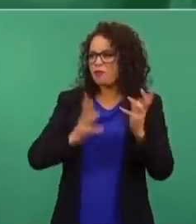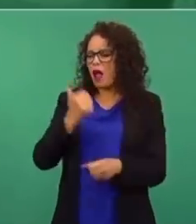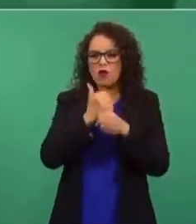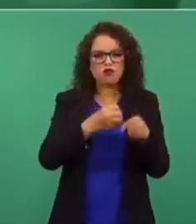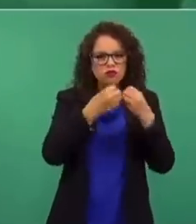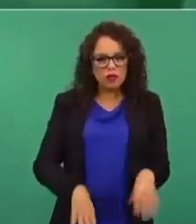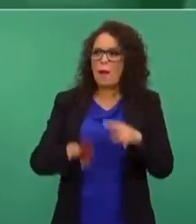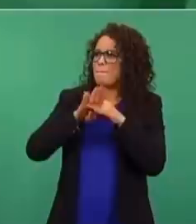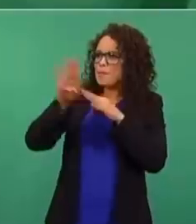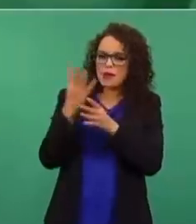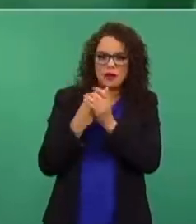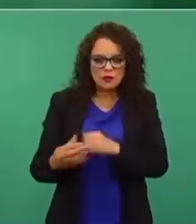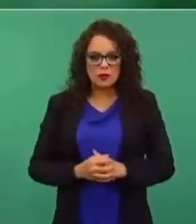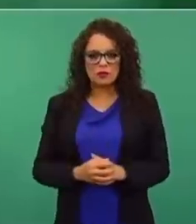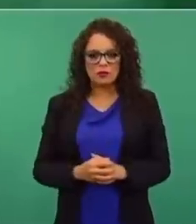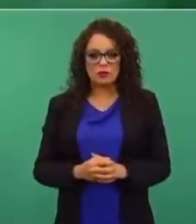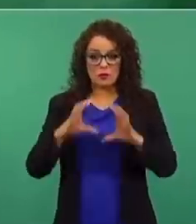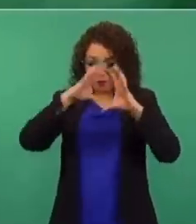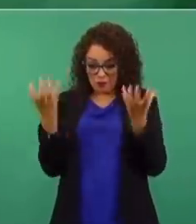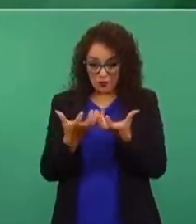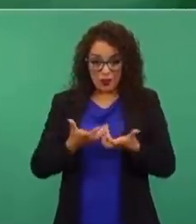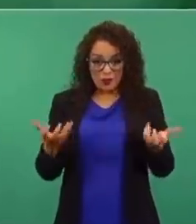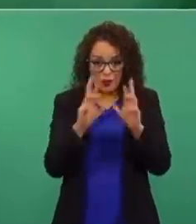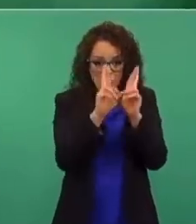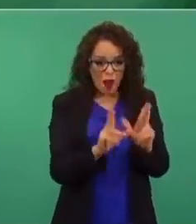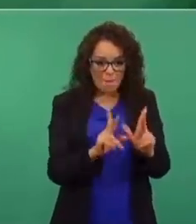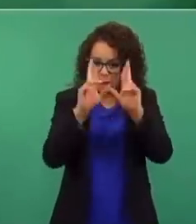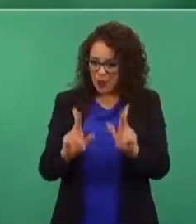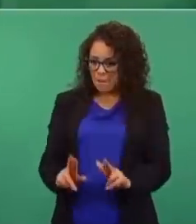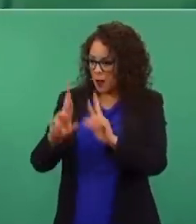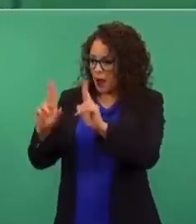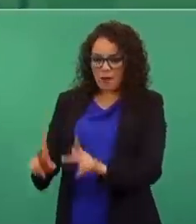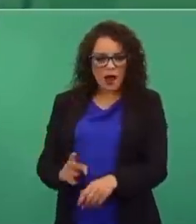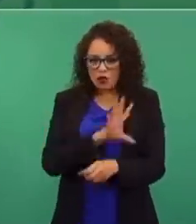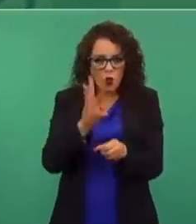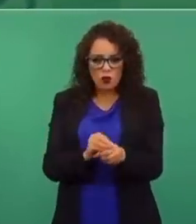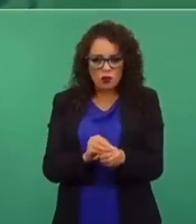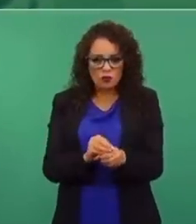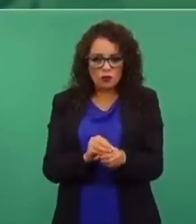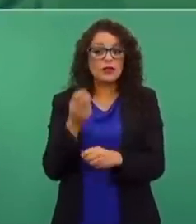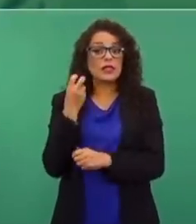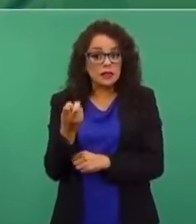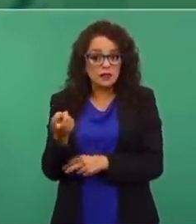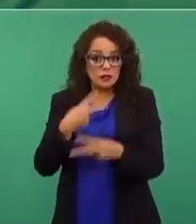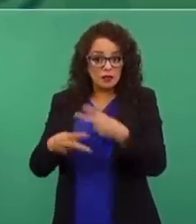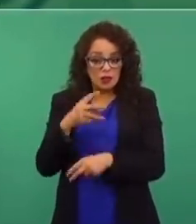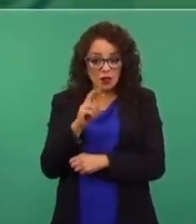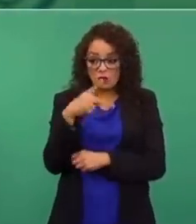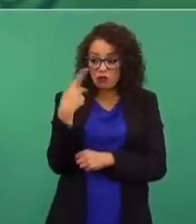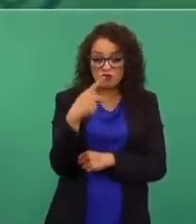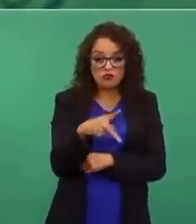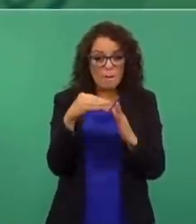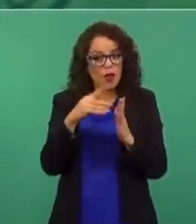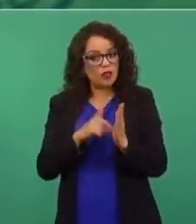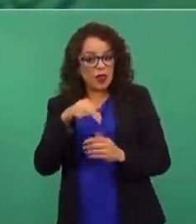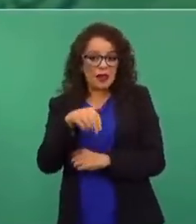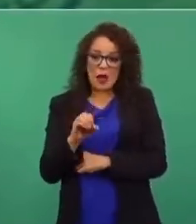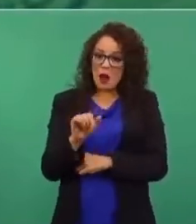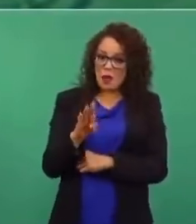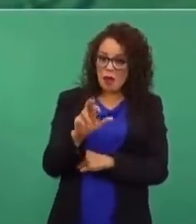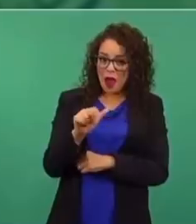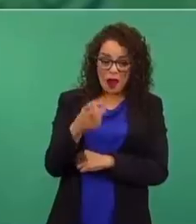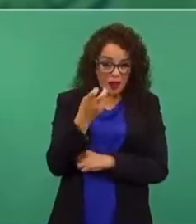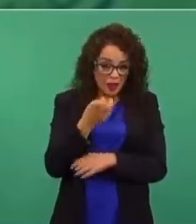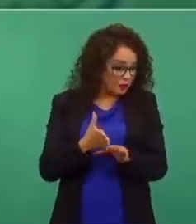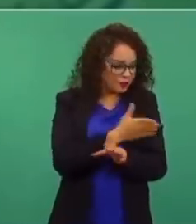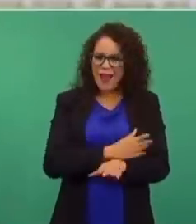migración, la destrucción del planeta. Todo eso fue lo que produjo el modelo neoliberal. De modo que ya